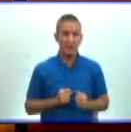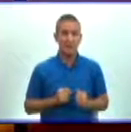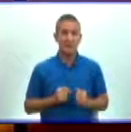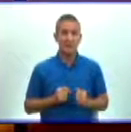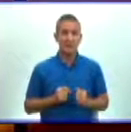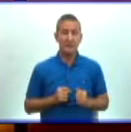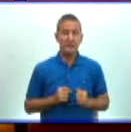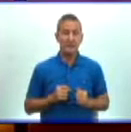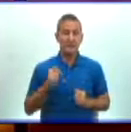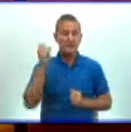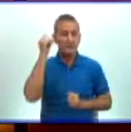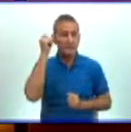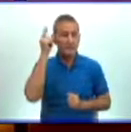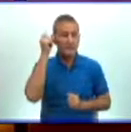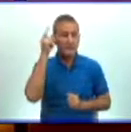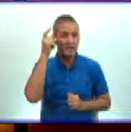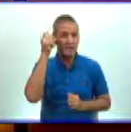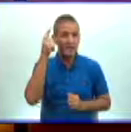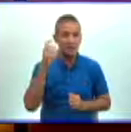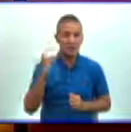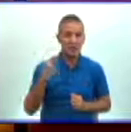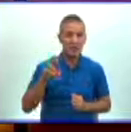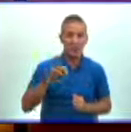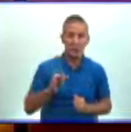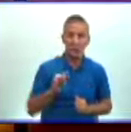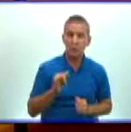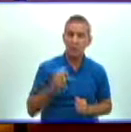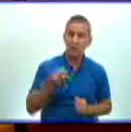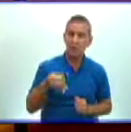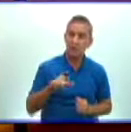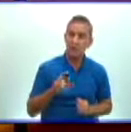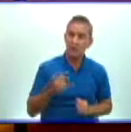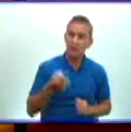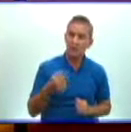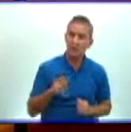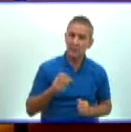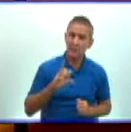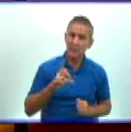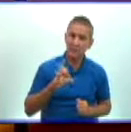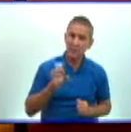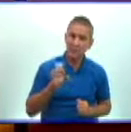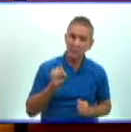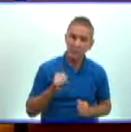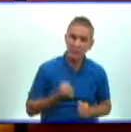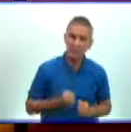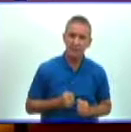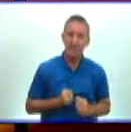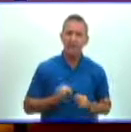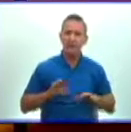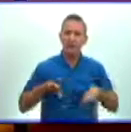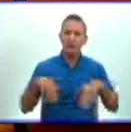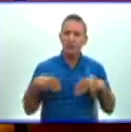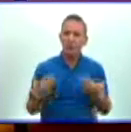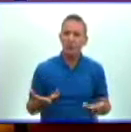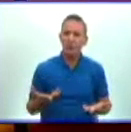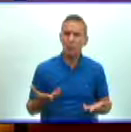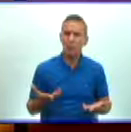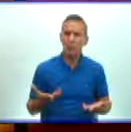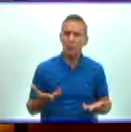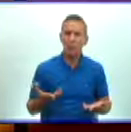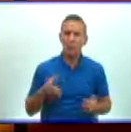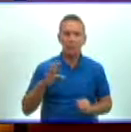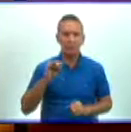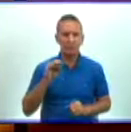no. Es como usted lo dice. No utilizar frases